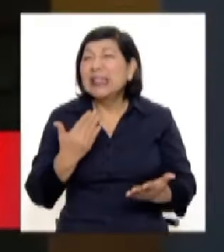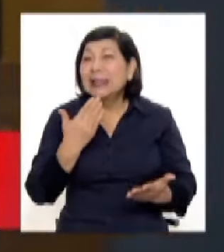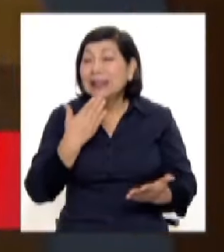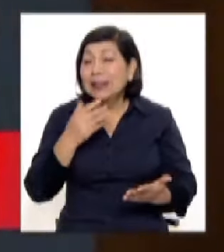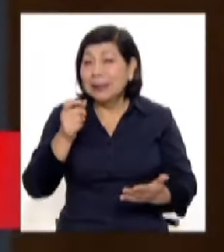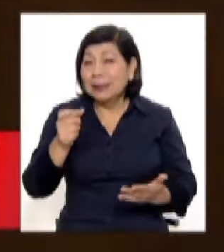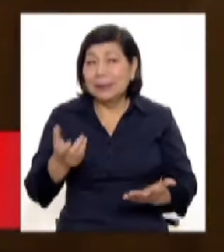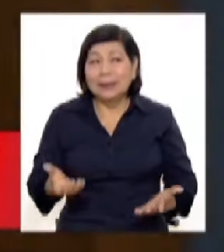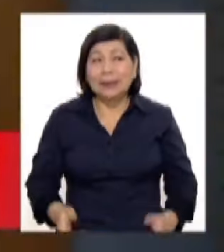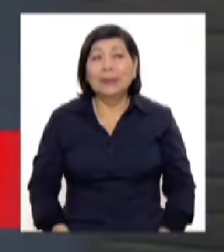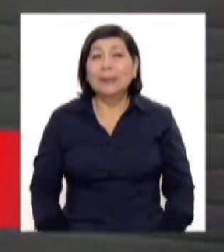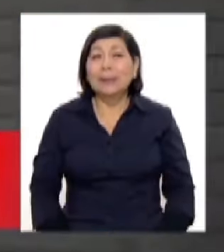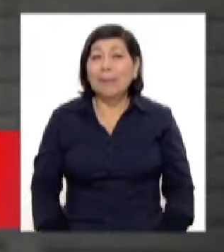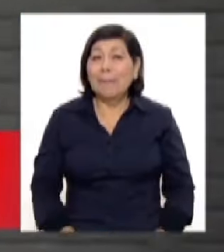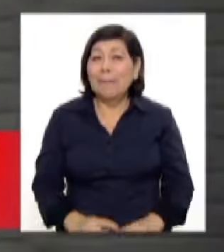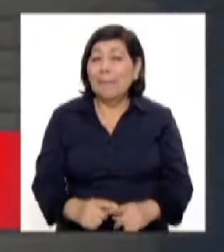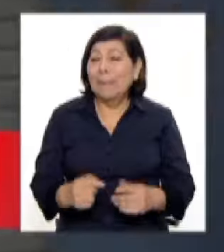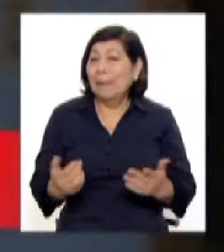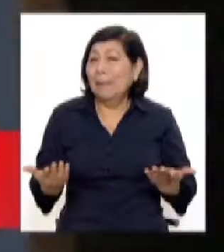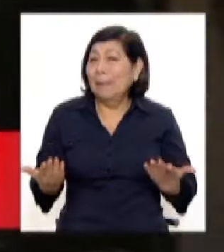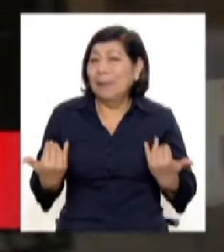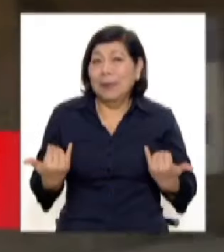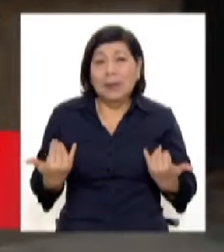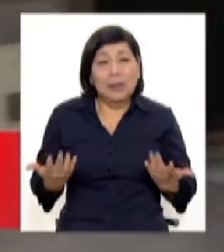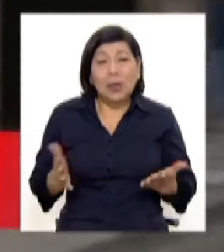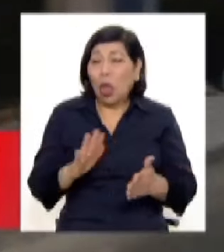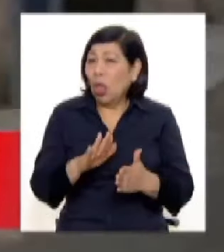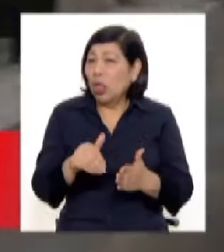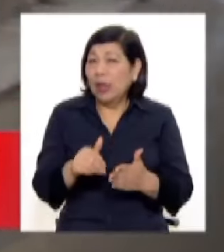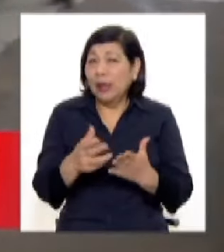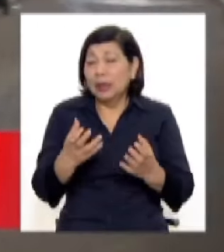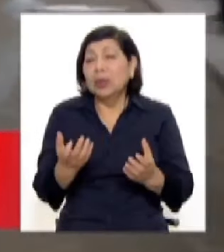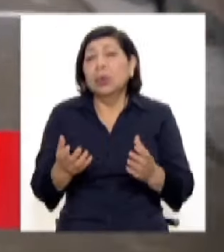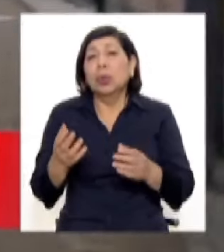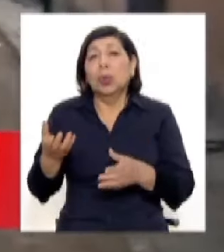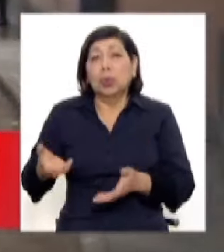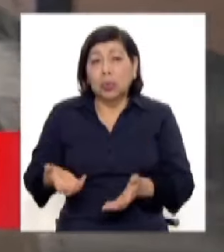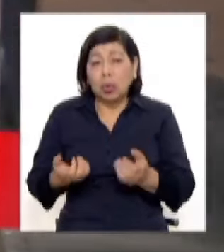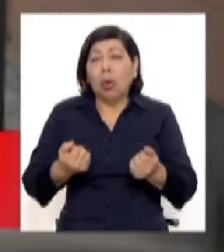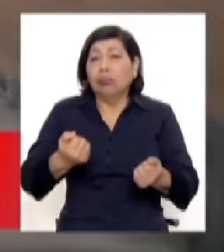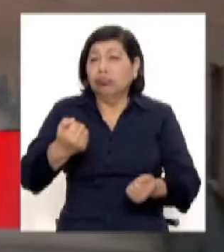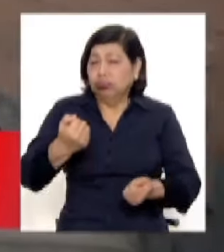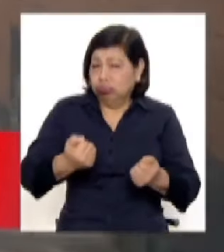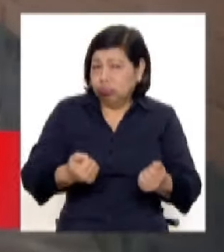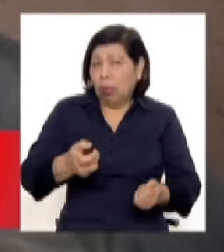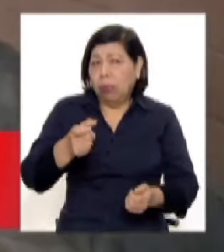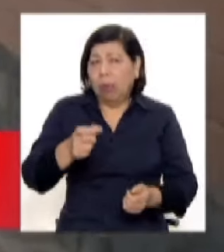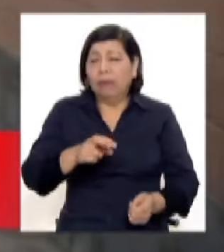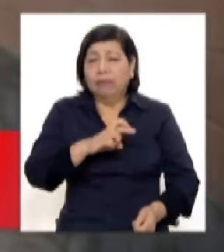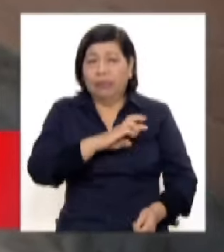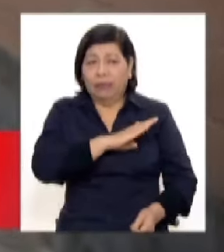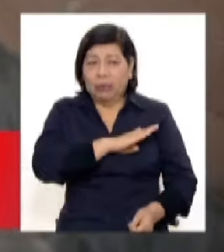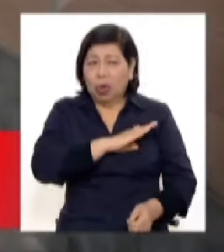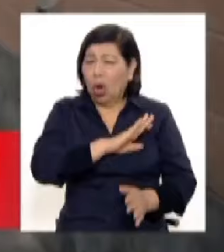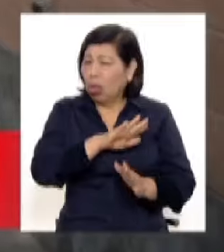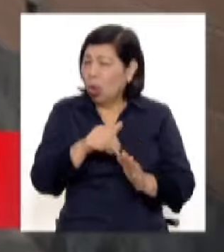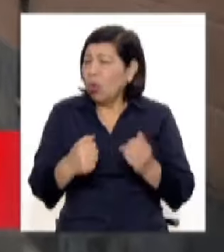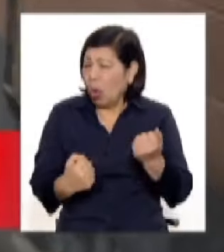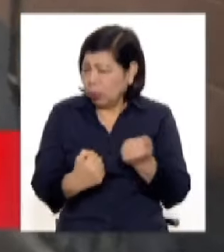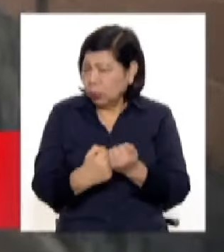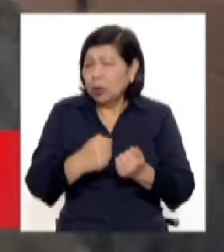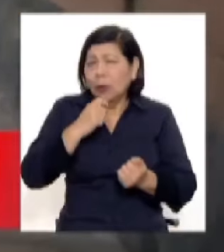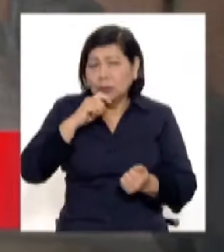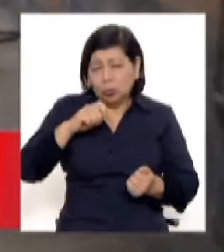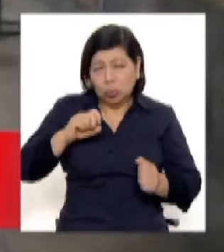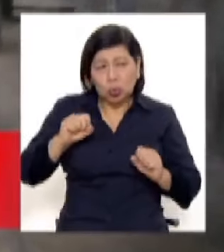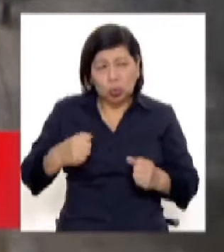identificado estas personas y todo lo que requieran grúas, personal de transporte, personal de fiscalización, todo el apoyo que